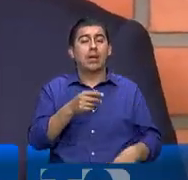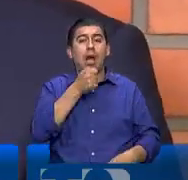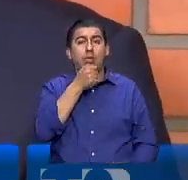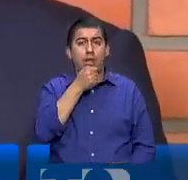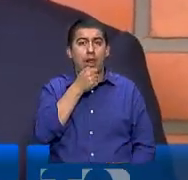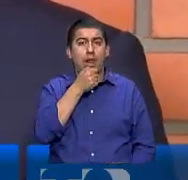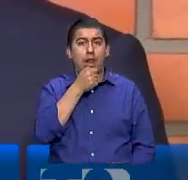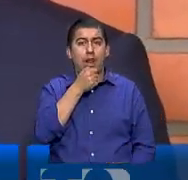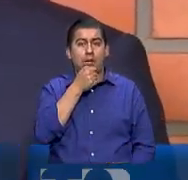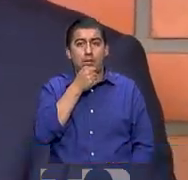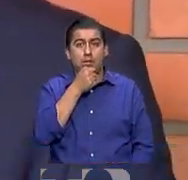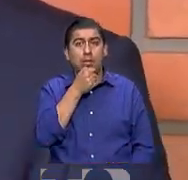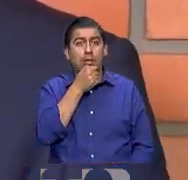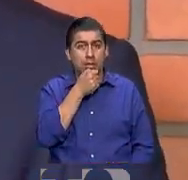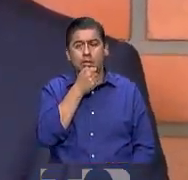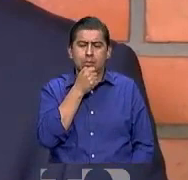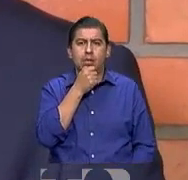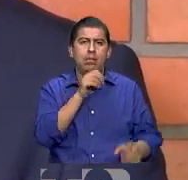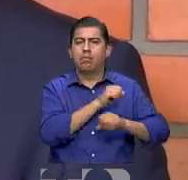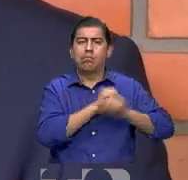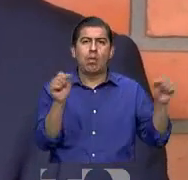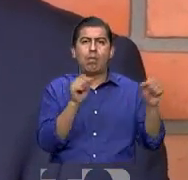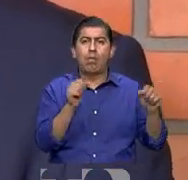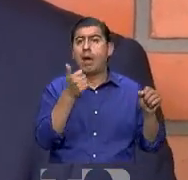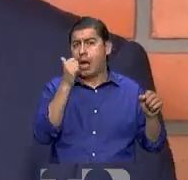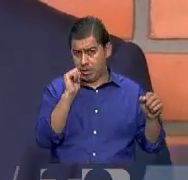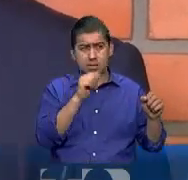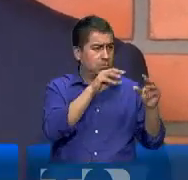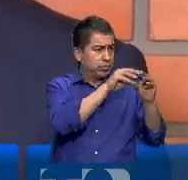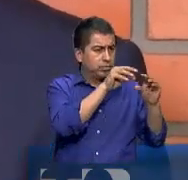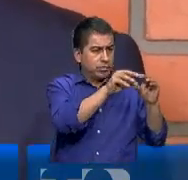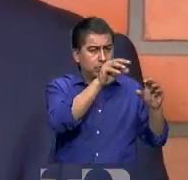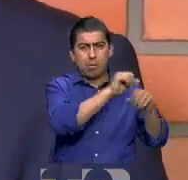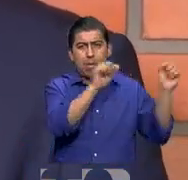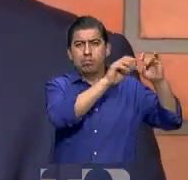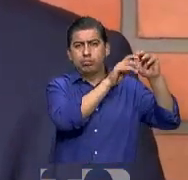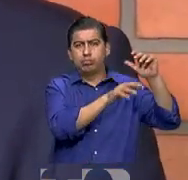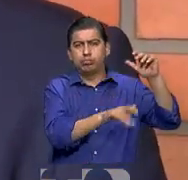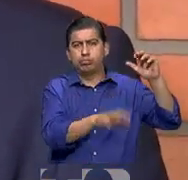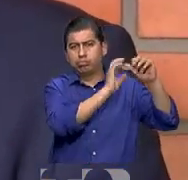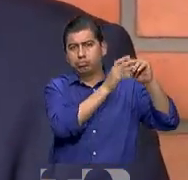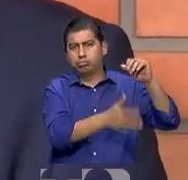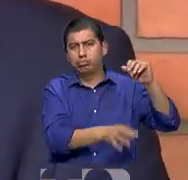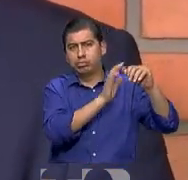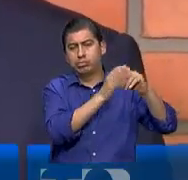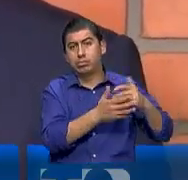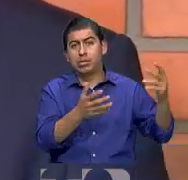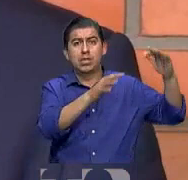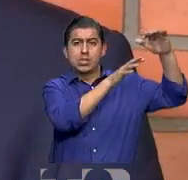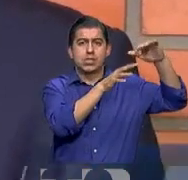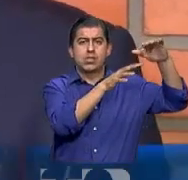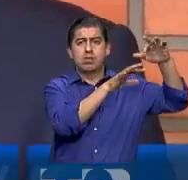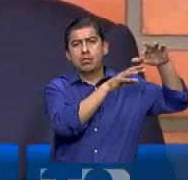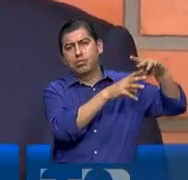cuales se colocan explosivos. El día de ayer colocaron cantidad de explosivos también en la zona, complicando primero la estabilidad del